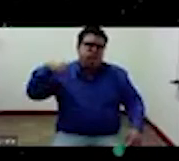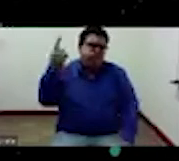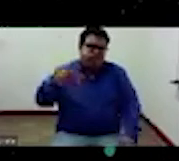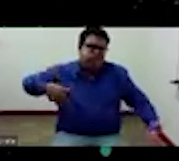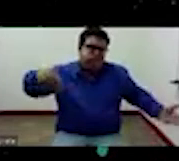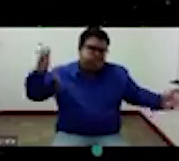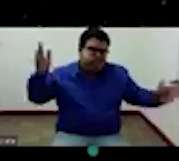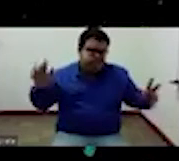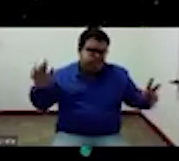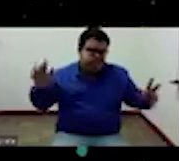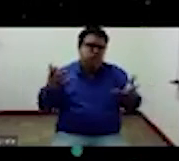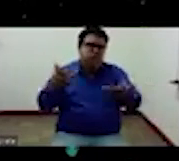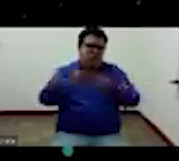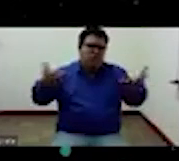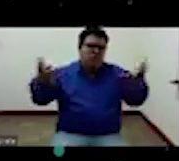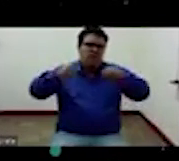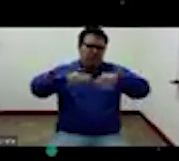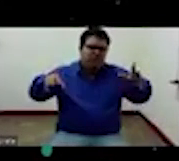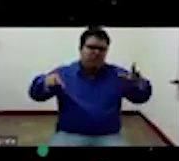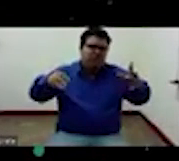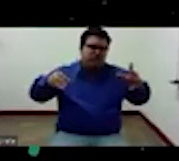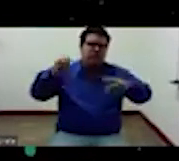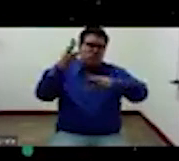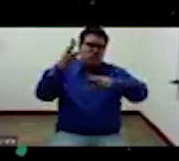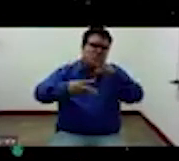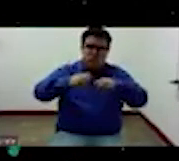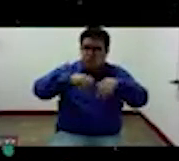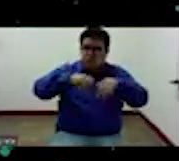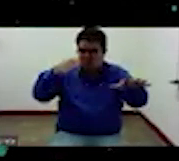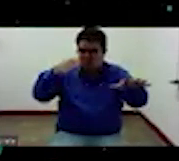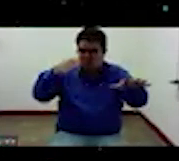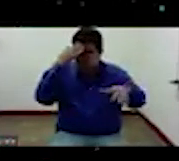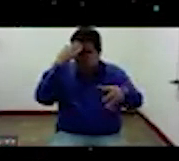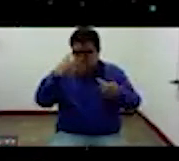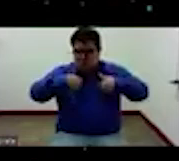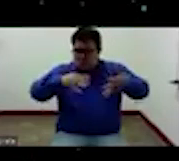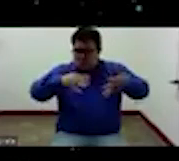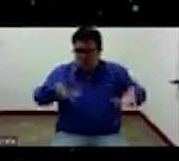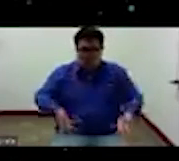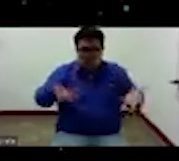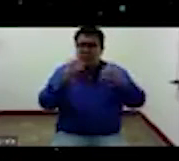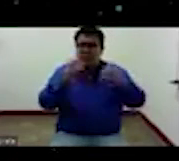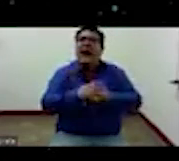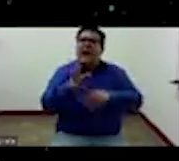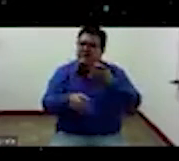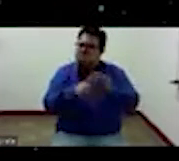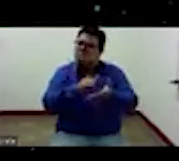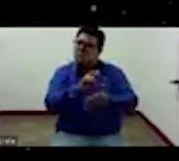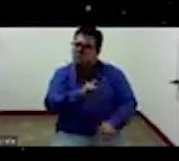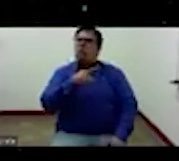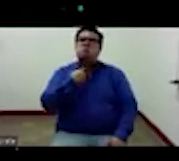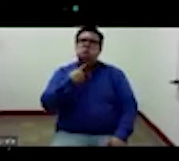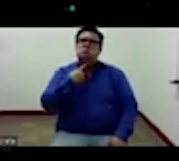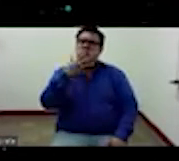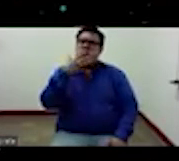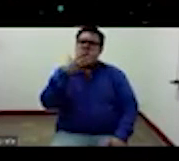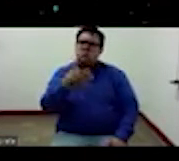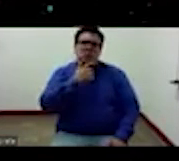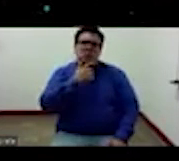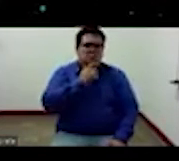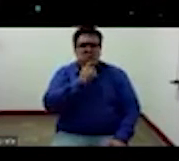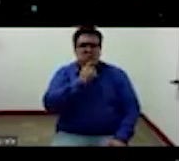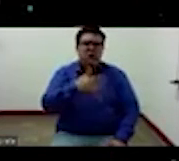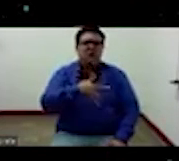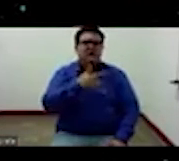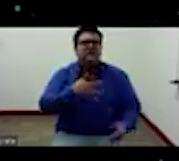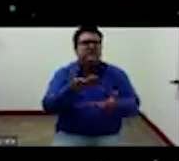disponibles en el mundo por ahí, archivos fonográficos. Y por eso me gustó mucho haber podido instalar este tipo